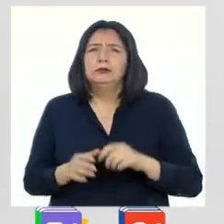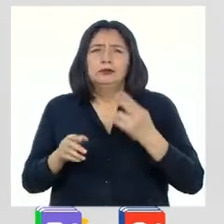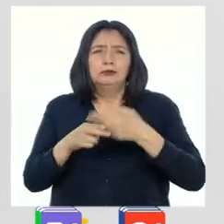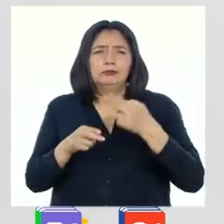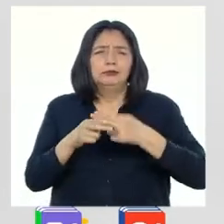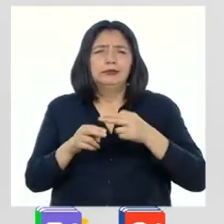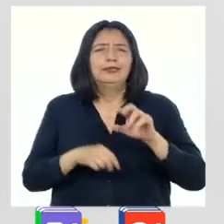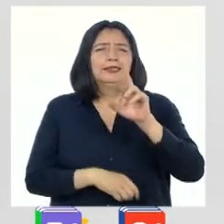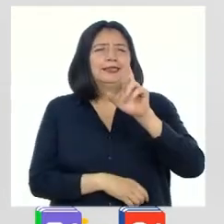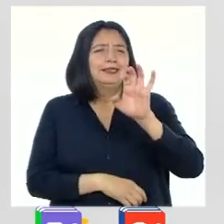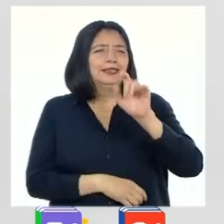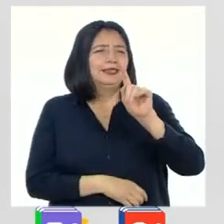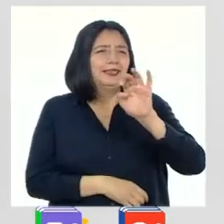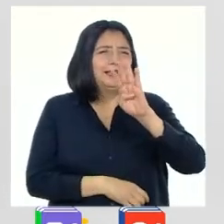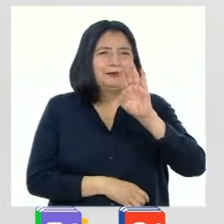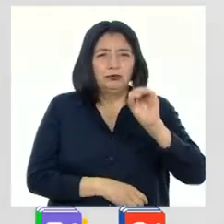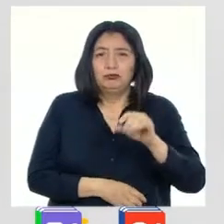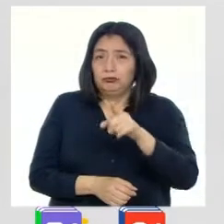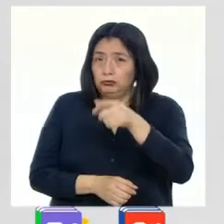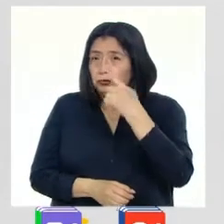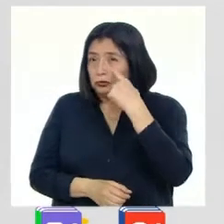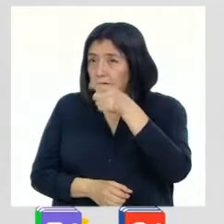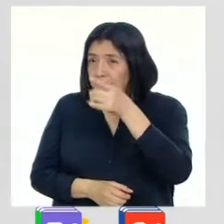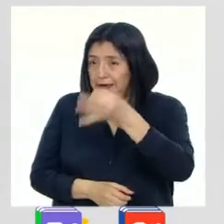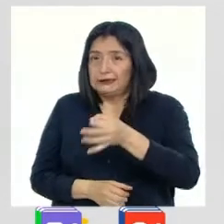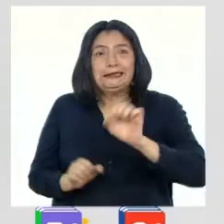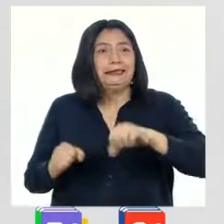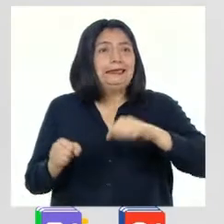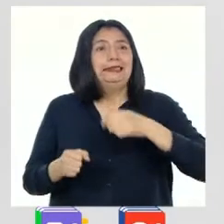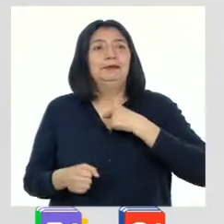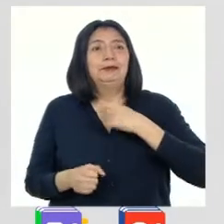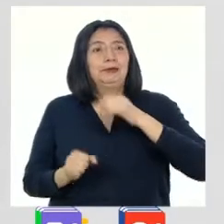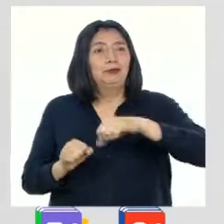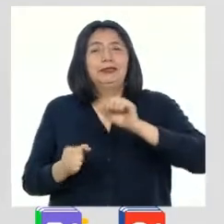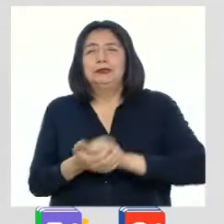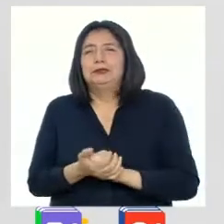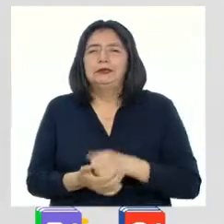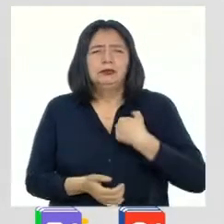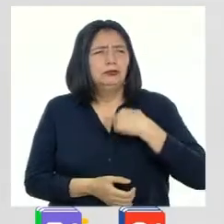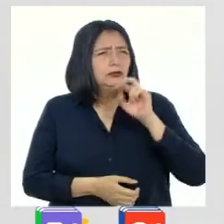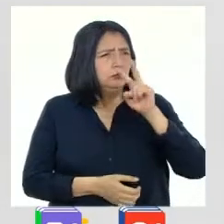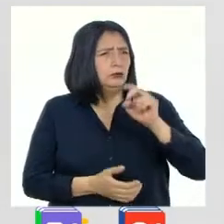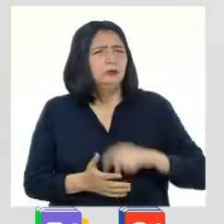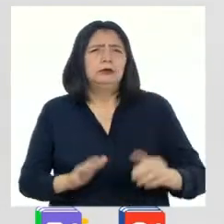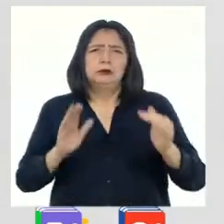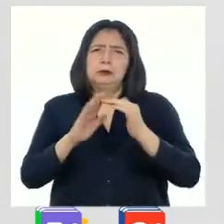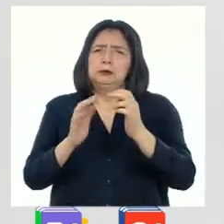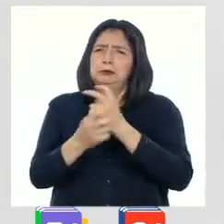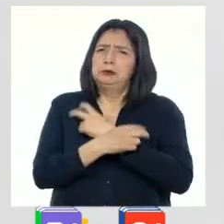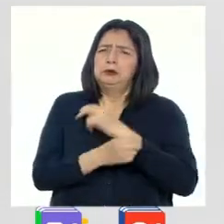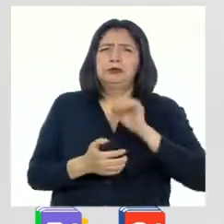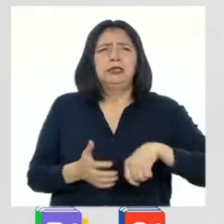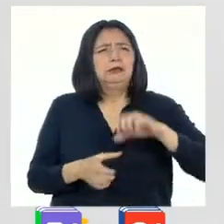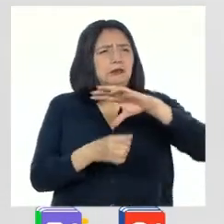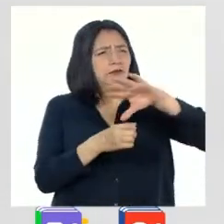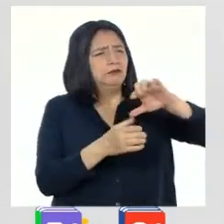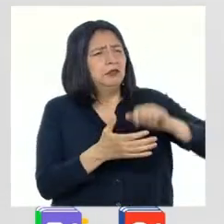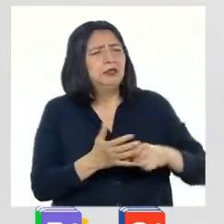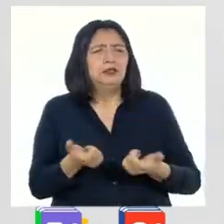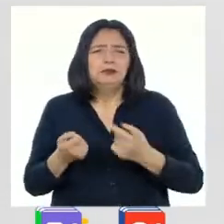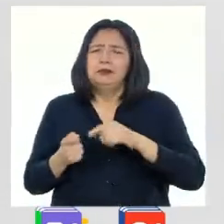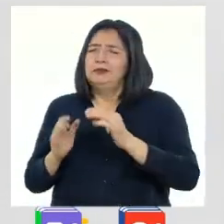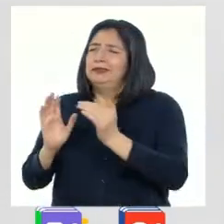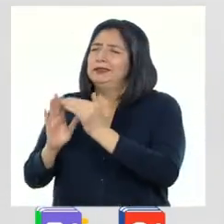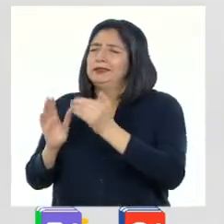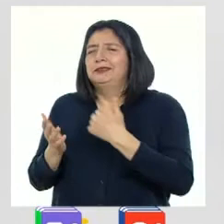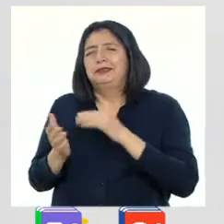retablo. ¿Lo conocen, verdad? ¡Ay, sí! Y a mí me encantan. Los he visto en museos, en ferias artesanales o en casa de